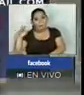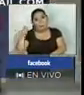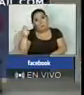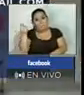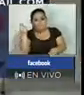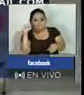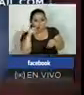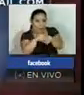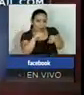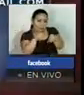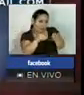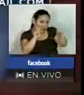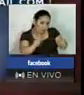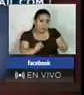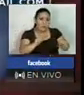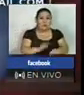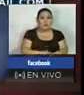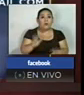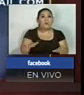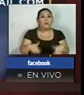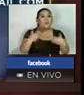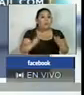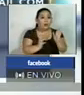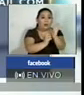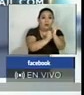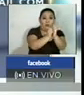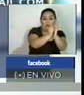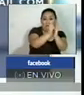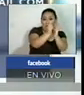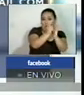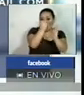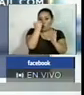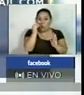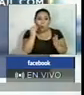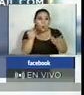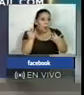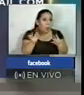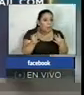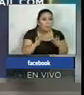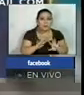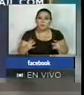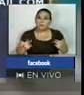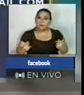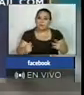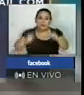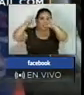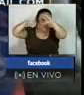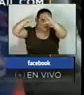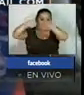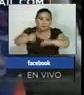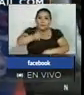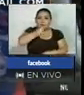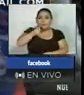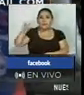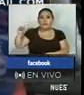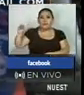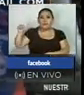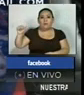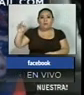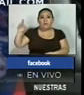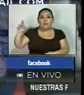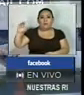la siguiente cuenta bancaria, porque el cáncer no sabe esperar. Con imágenes e informe de Marcela Rivera.